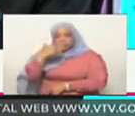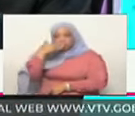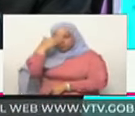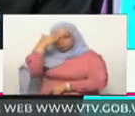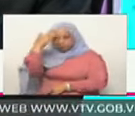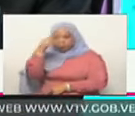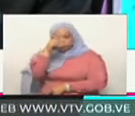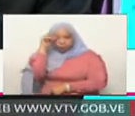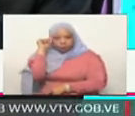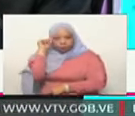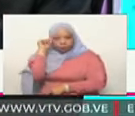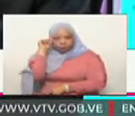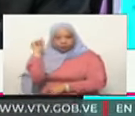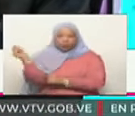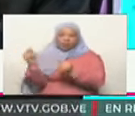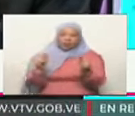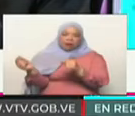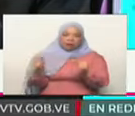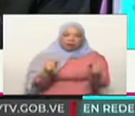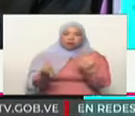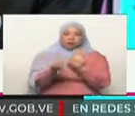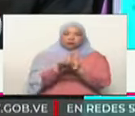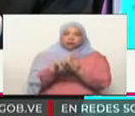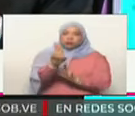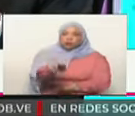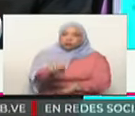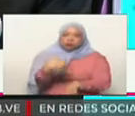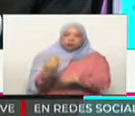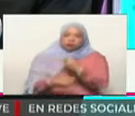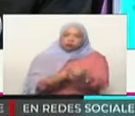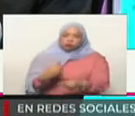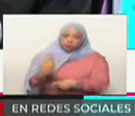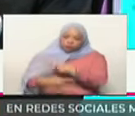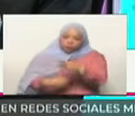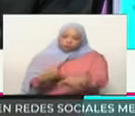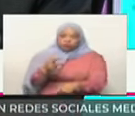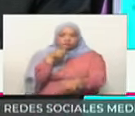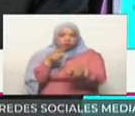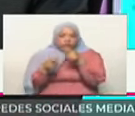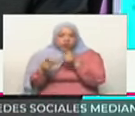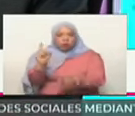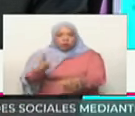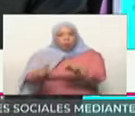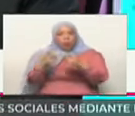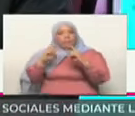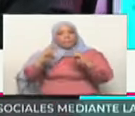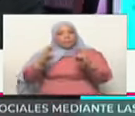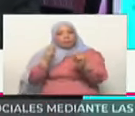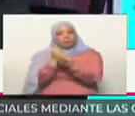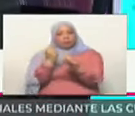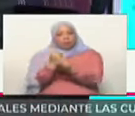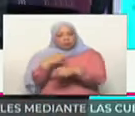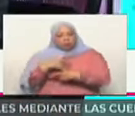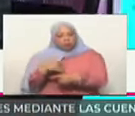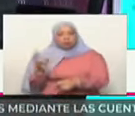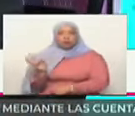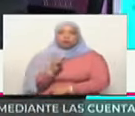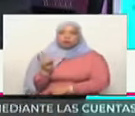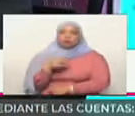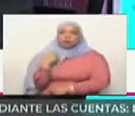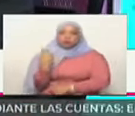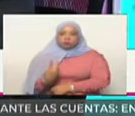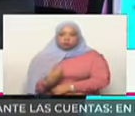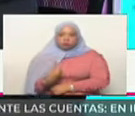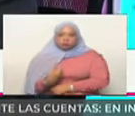alguna ley al debate público? ¿Hicieron algún proceso de consulta de algún tema de interés nacional? No, son dos tipos